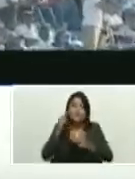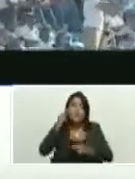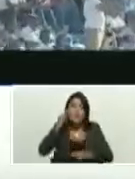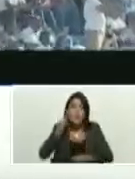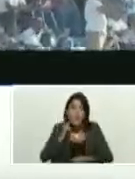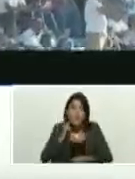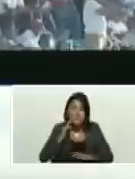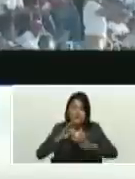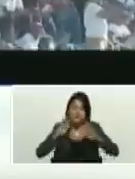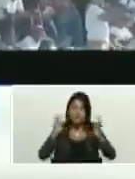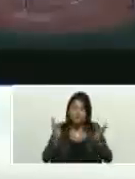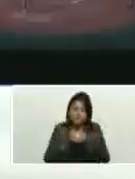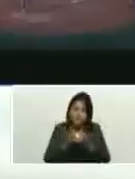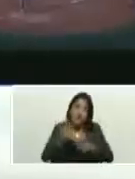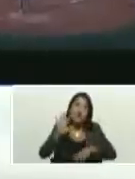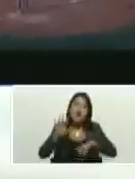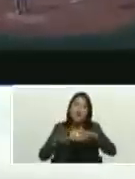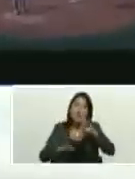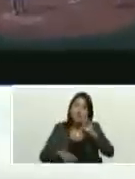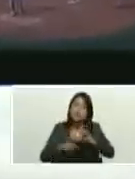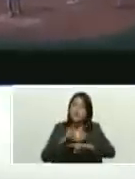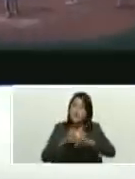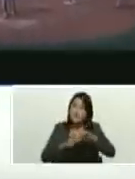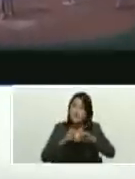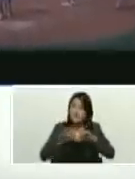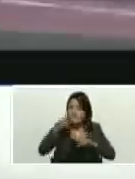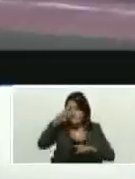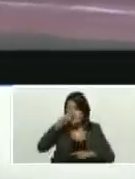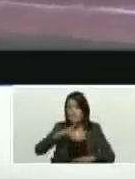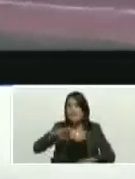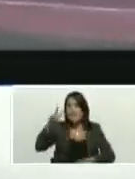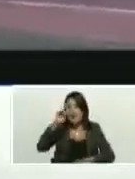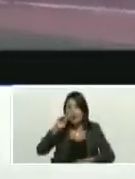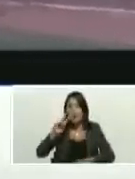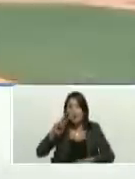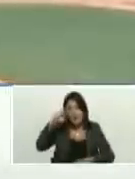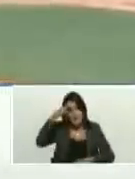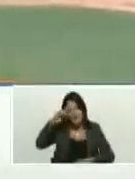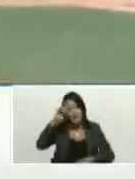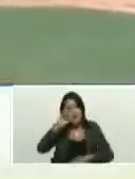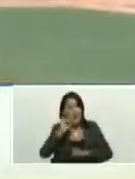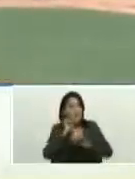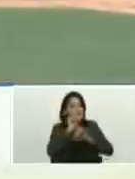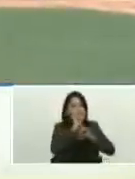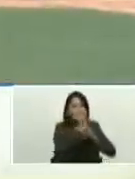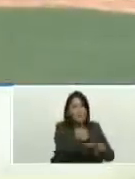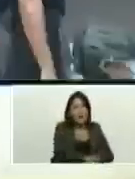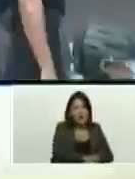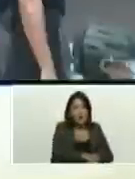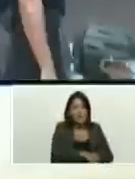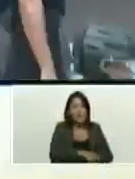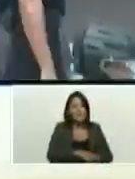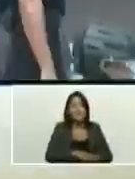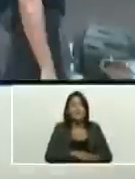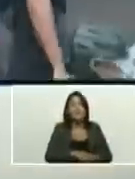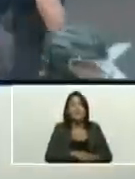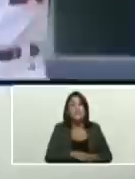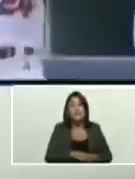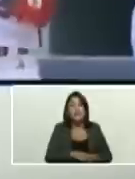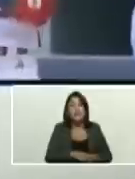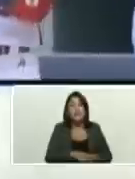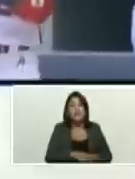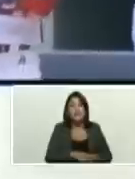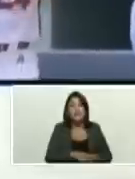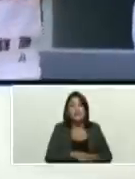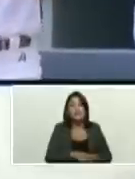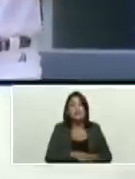al mediodía y México sorprendió ganándole en el octavo, noveno inning,